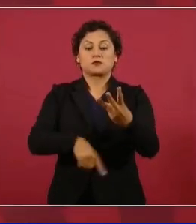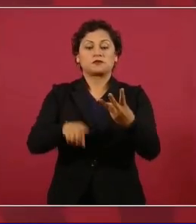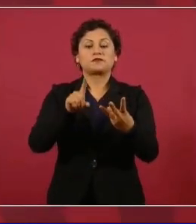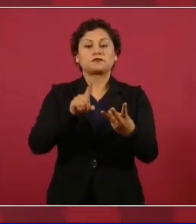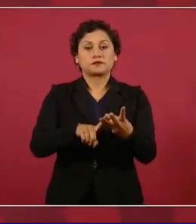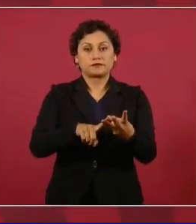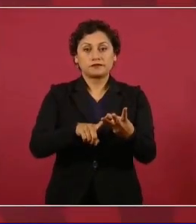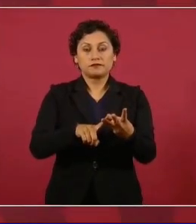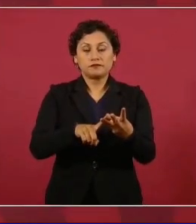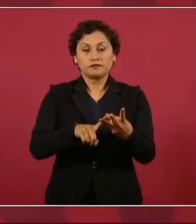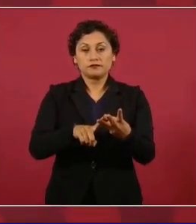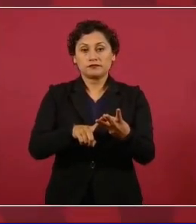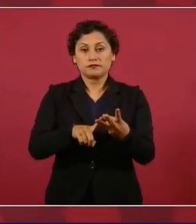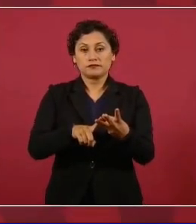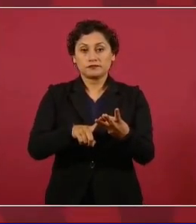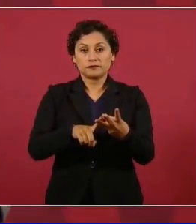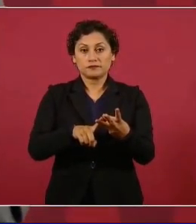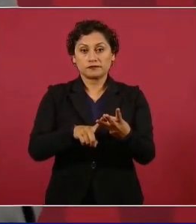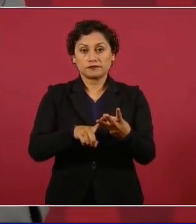derecho